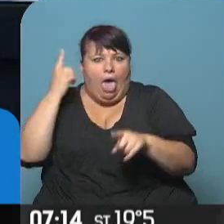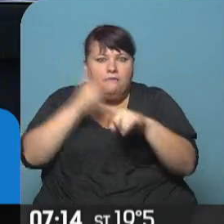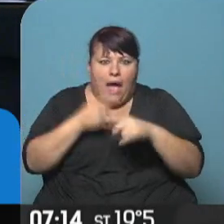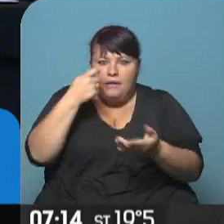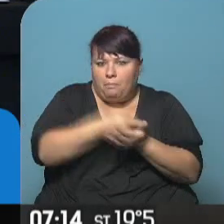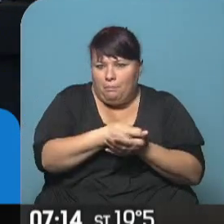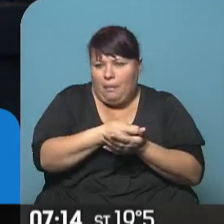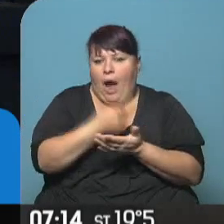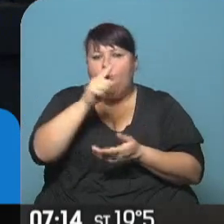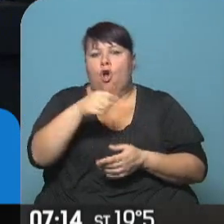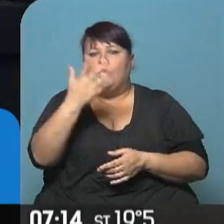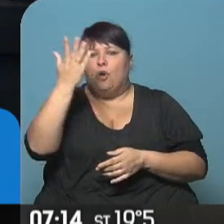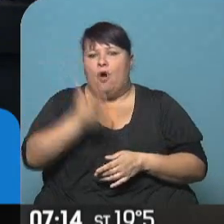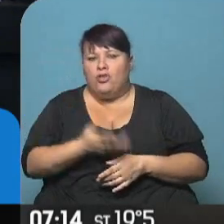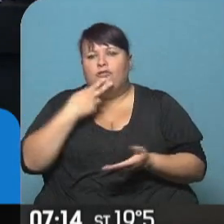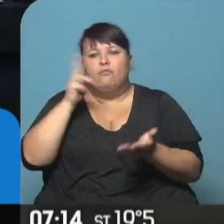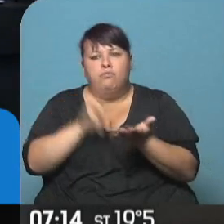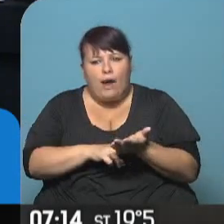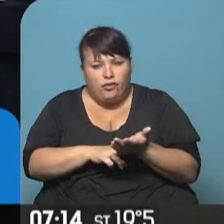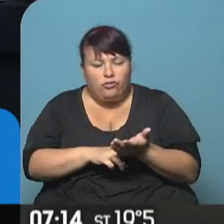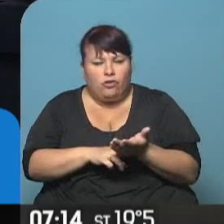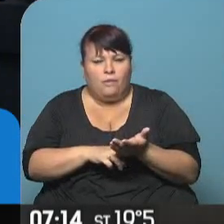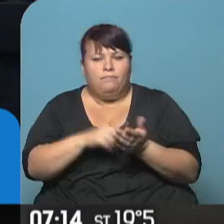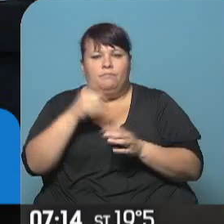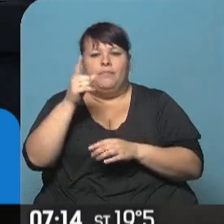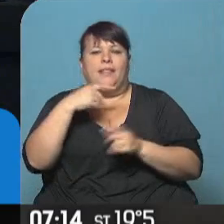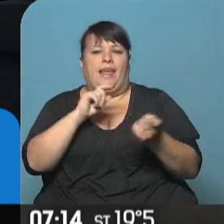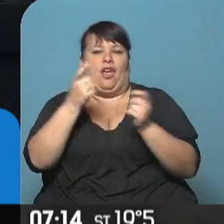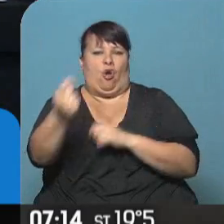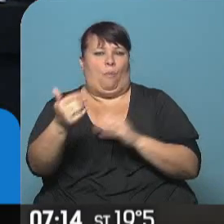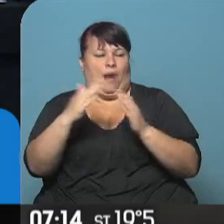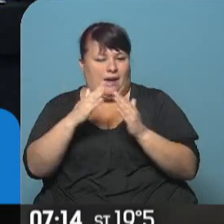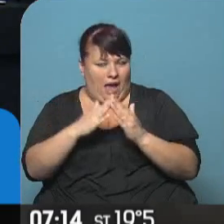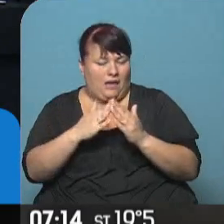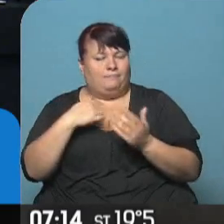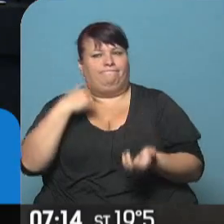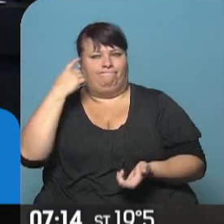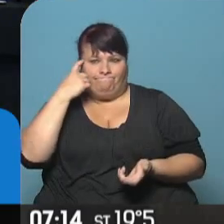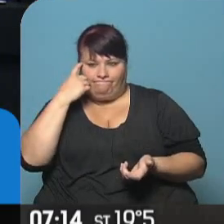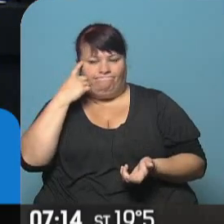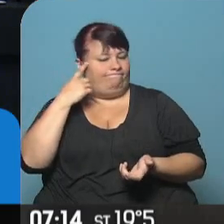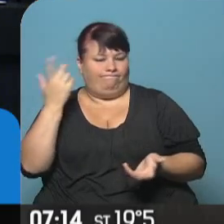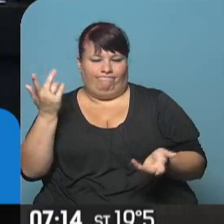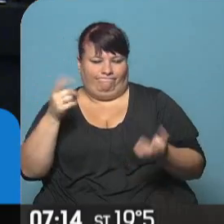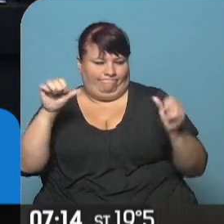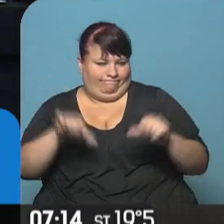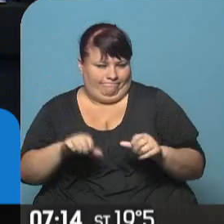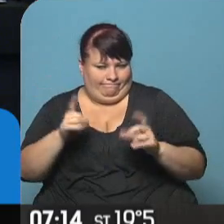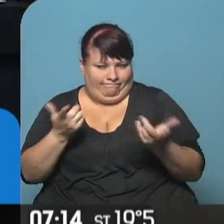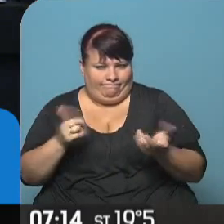pagar 1,5% de impuesto a la transacción inmobiliaria, y pensamos que no es